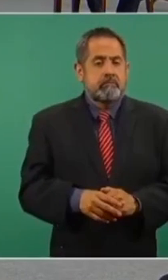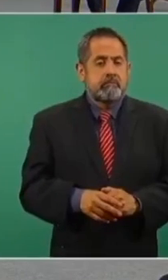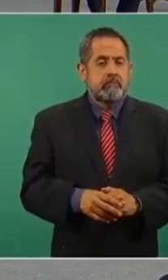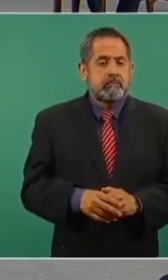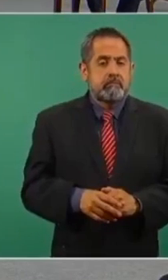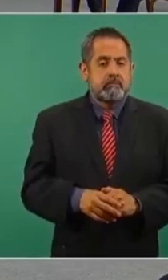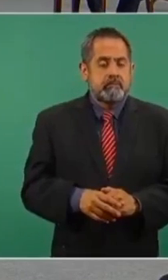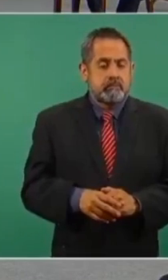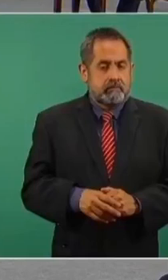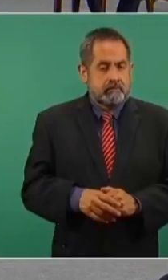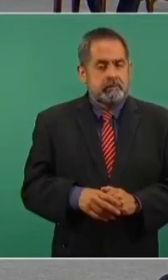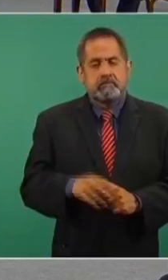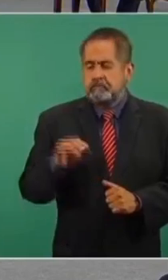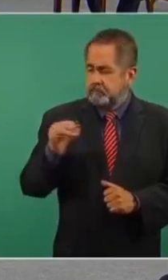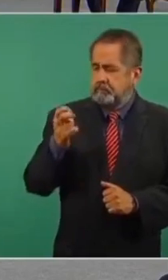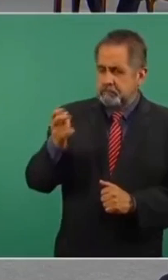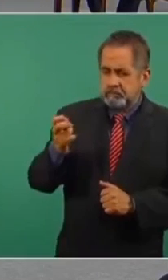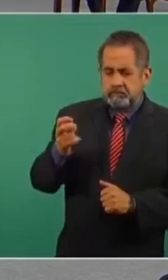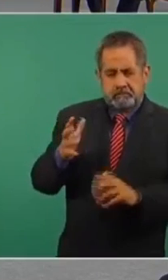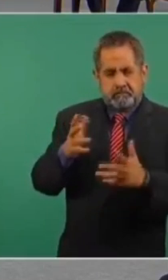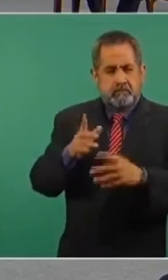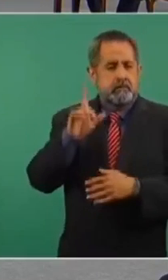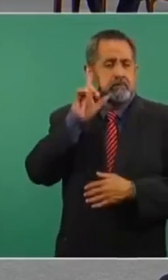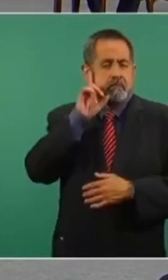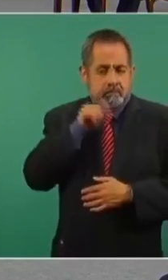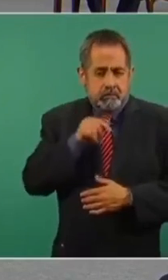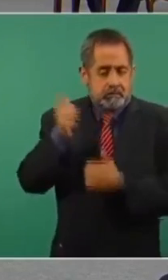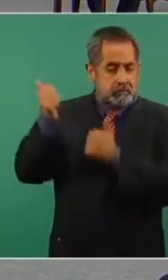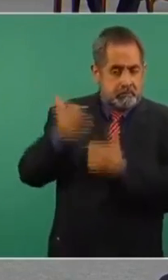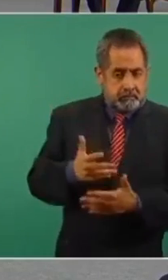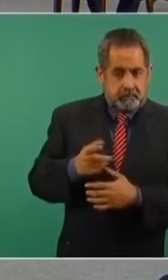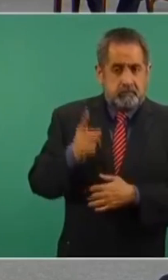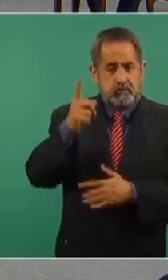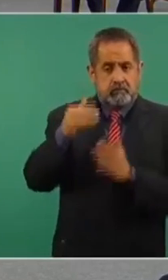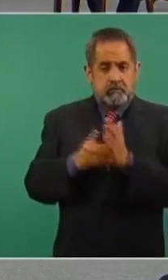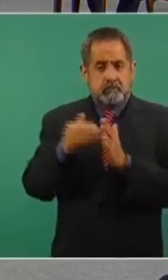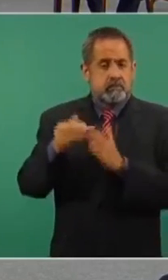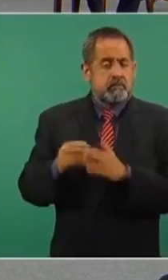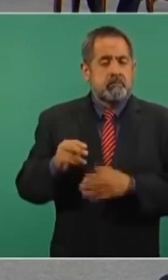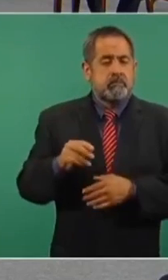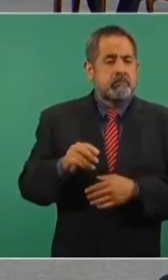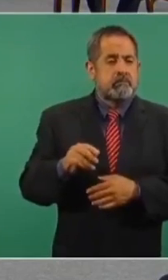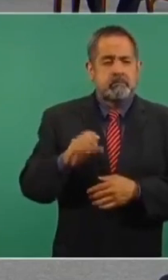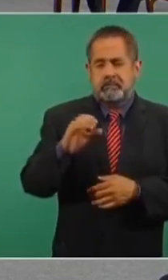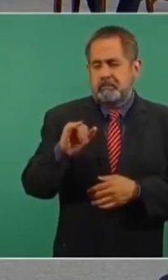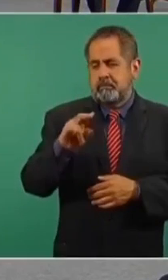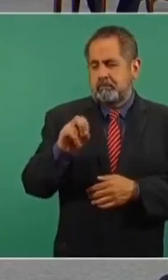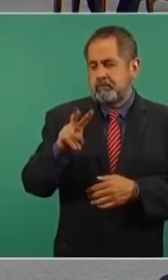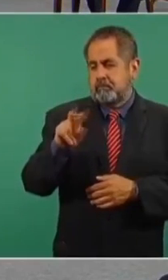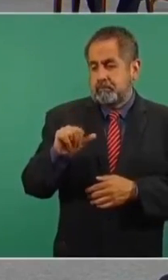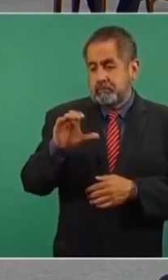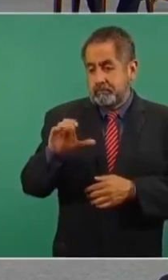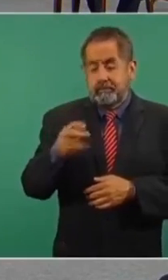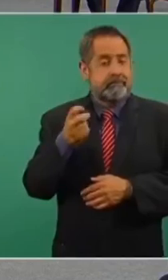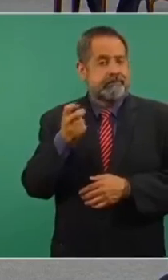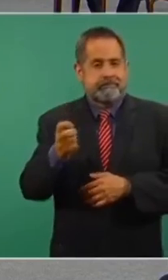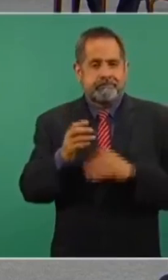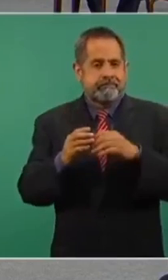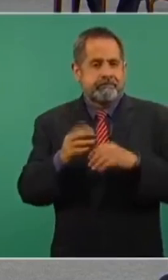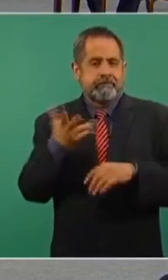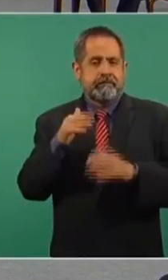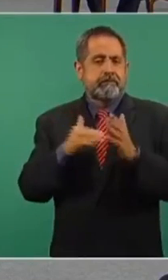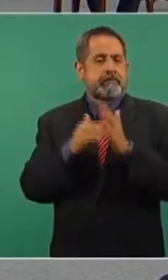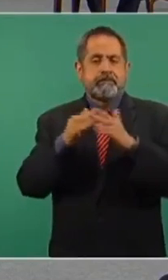Así es, señor. Prácticamente mañana llega 1 millón de Sinovac y con eso estaremos rebasando los 10 millones,